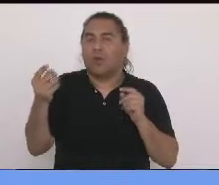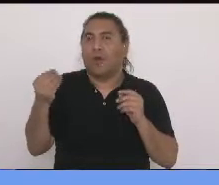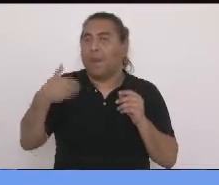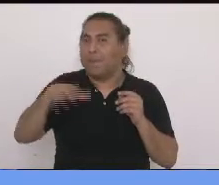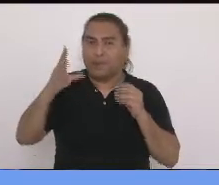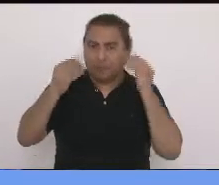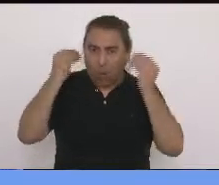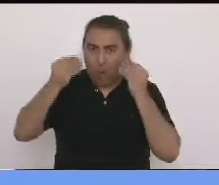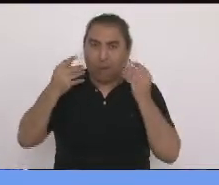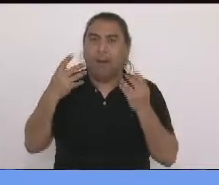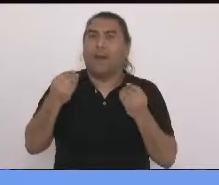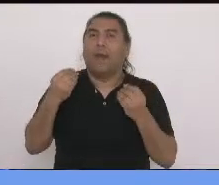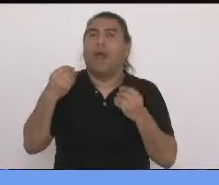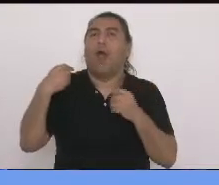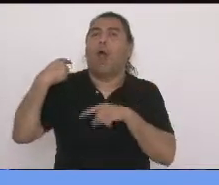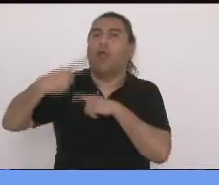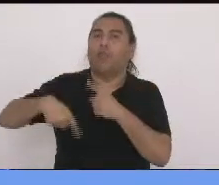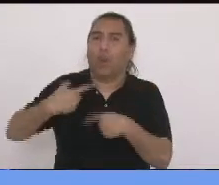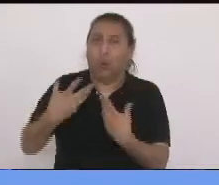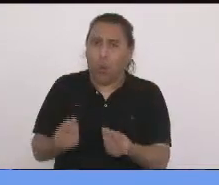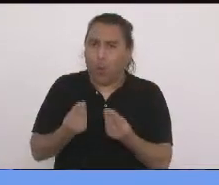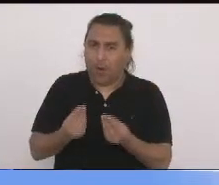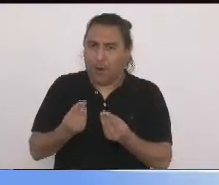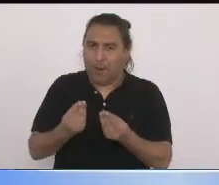sigue porque lo que sigue es